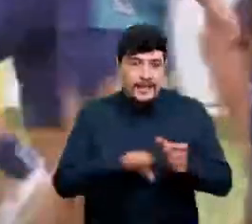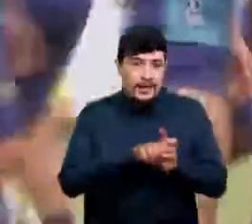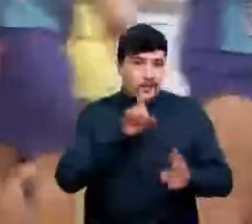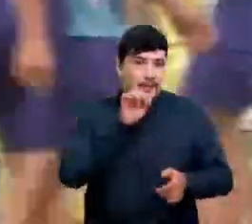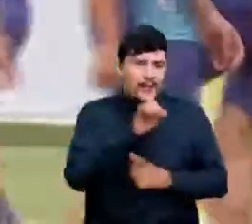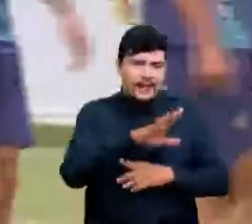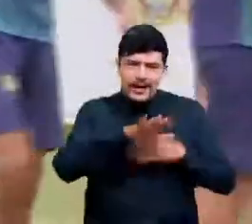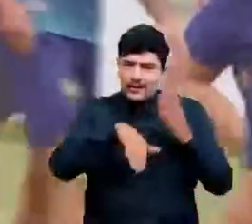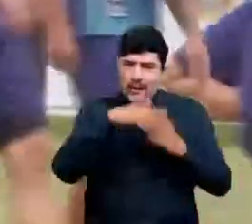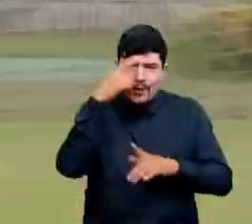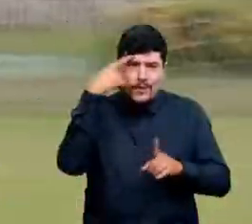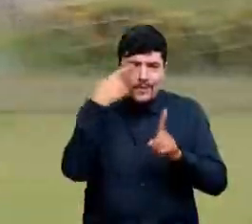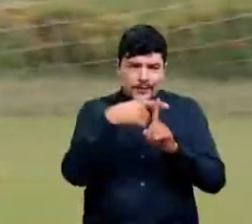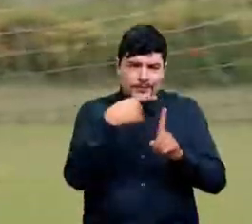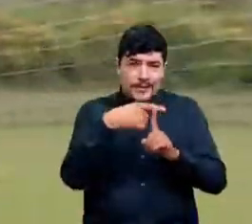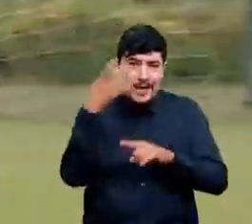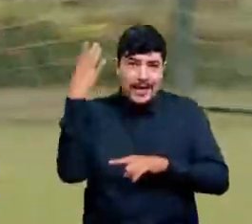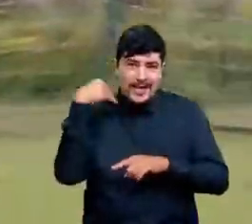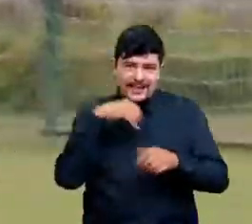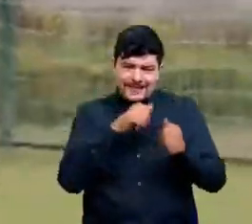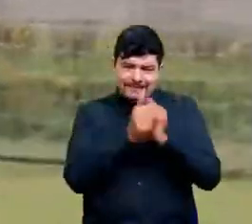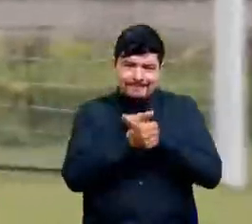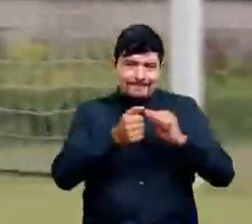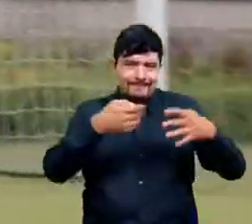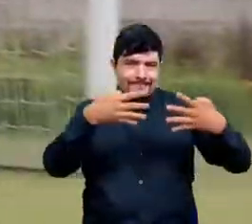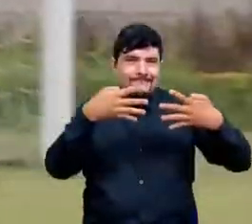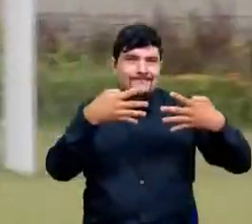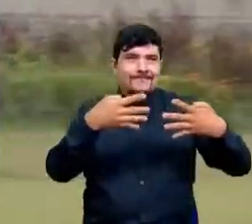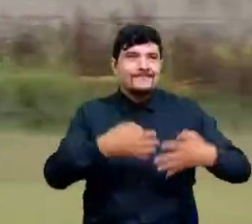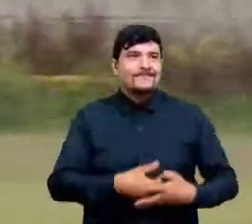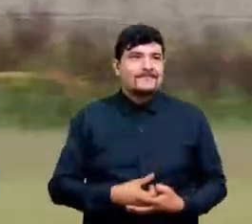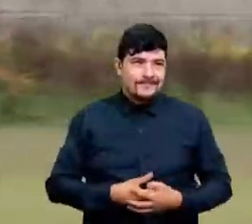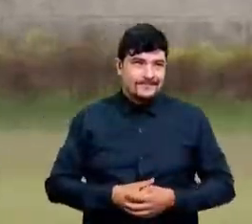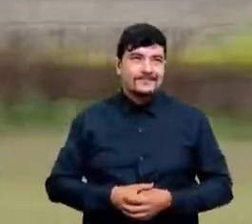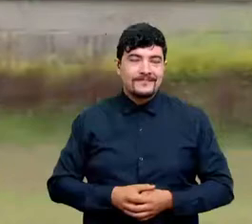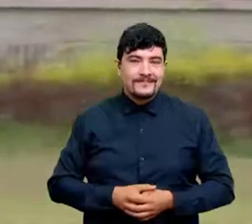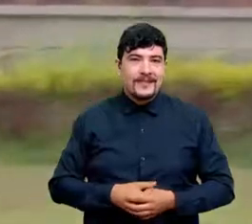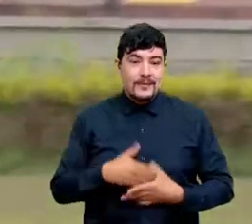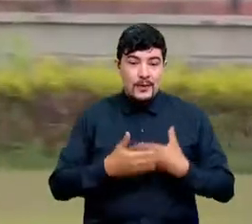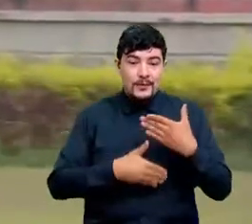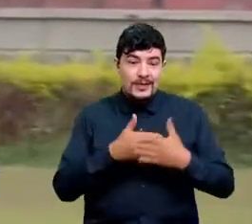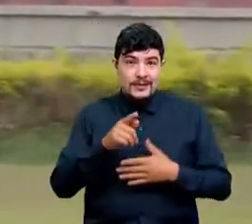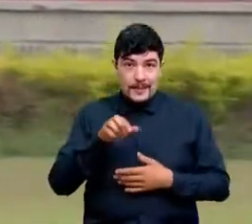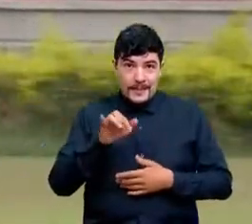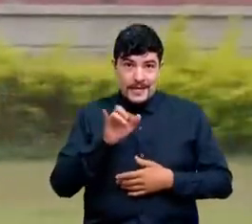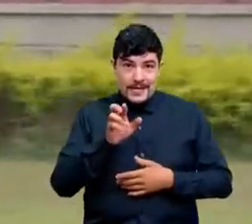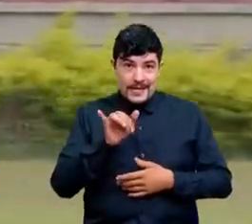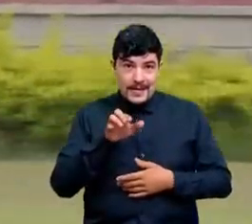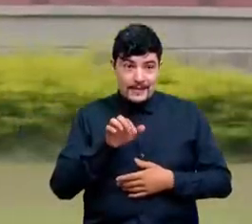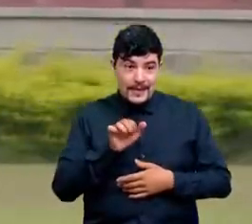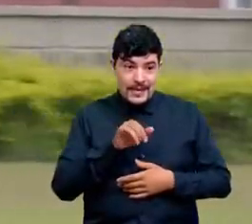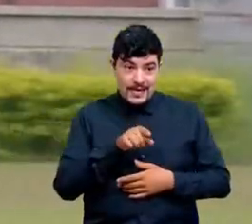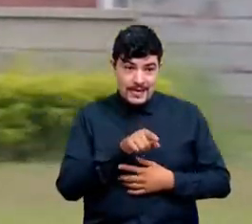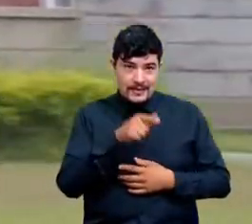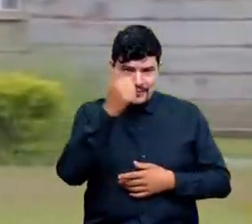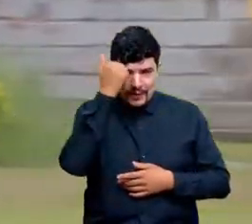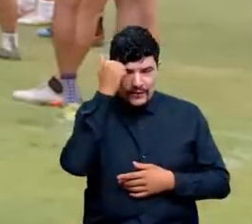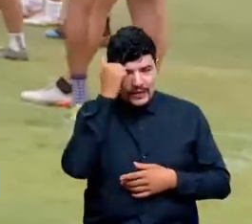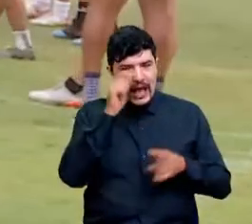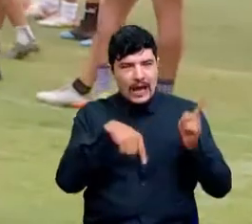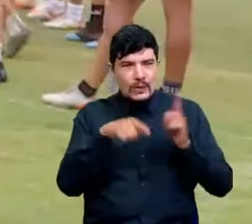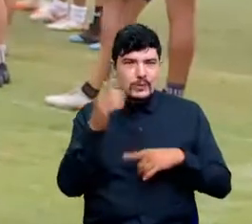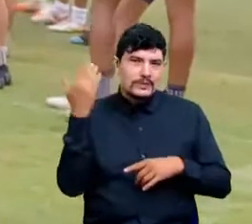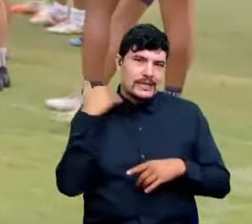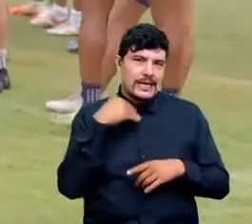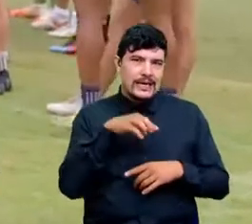Leopardo todo es optimismo luego de la magnífica clasificación a los cuadrangulares finales, fase para la que el Piripi Olma ya podrá contar con algunos ausentes como el